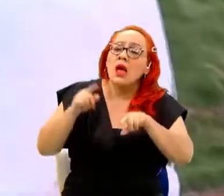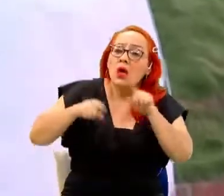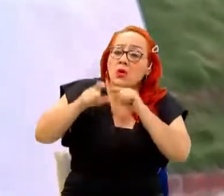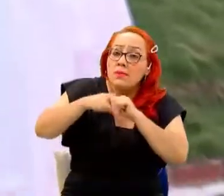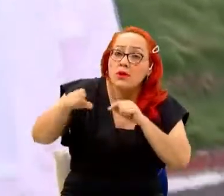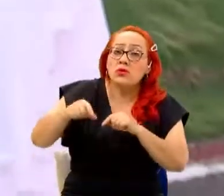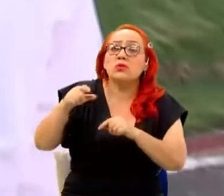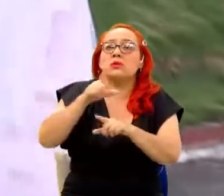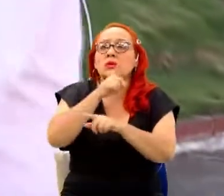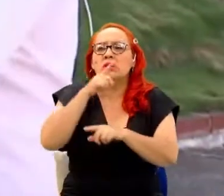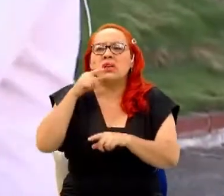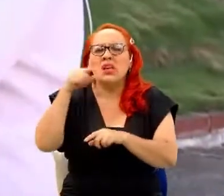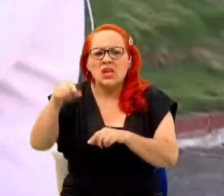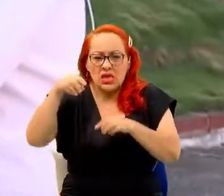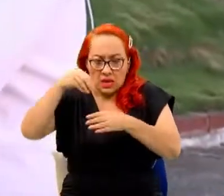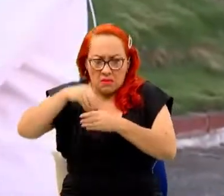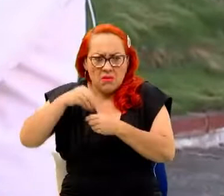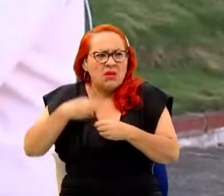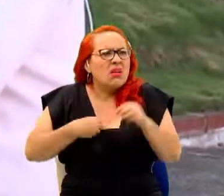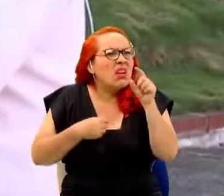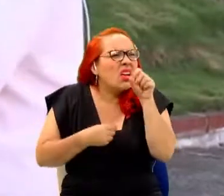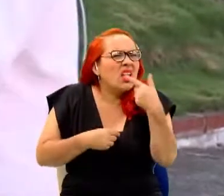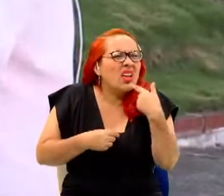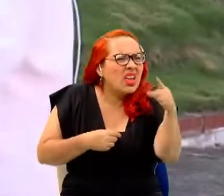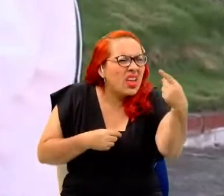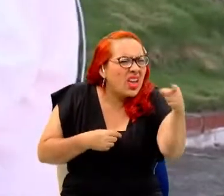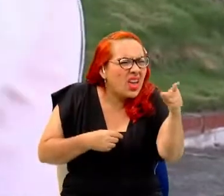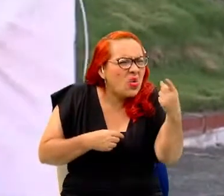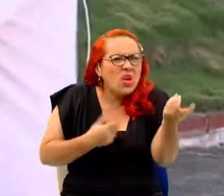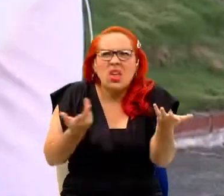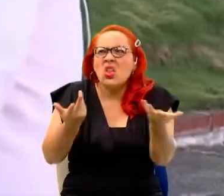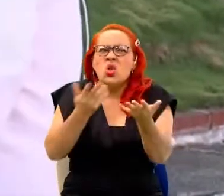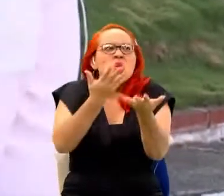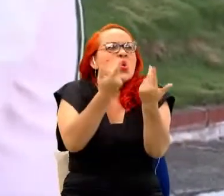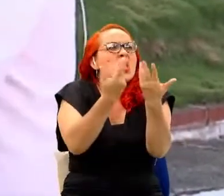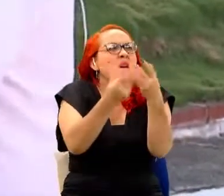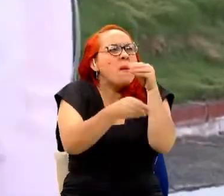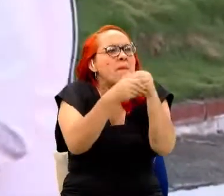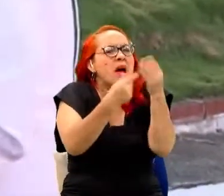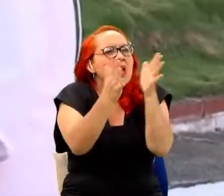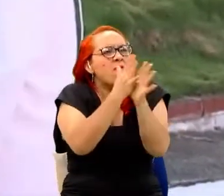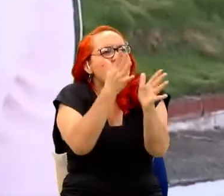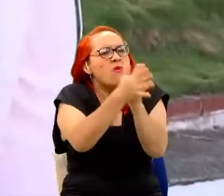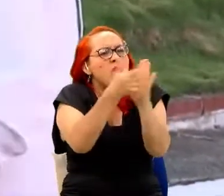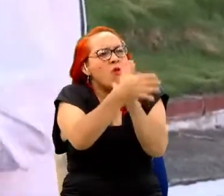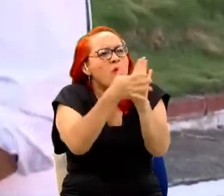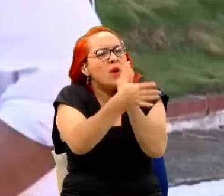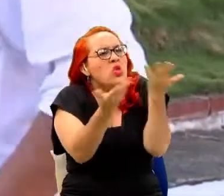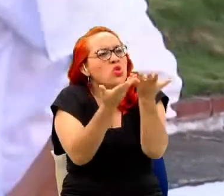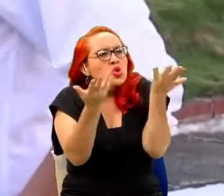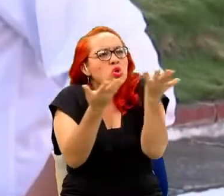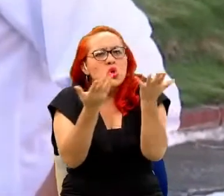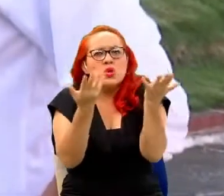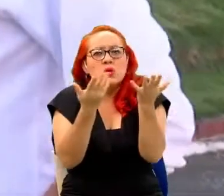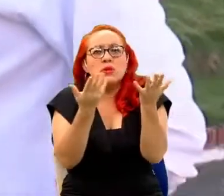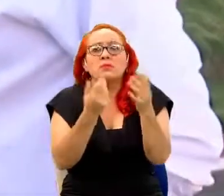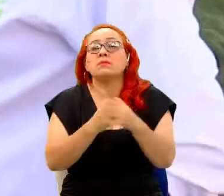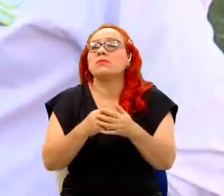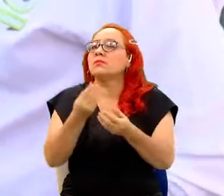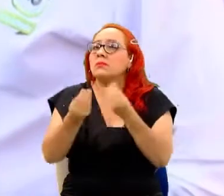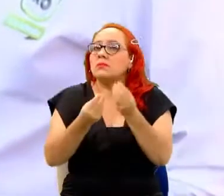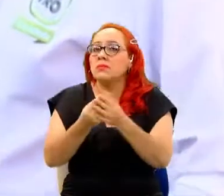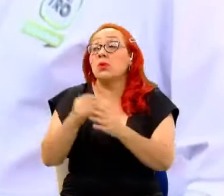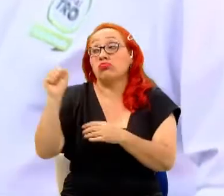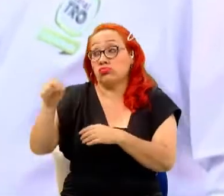ahora y que de pronto no conocen mucho pueden recibir información y ellos si quieren vincularse pues a esta estrategia que deben hacer bueno se